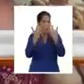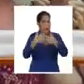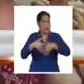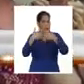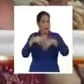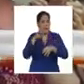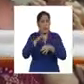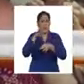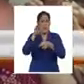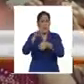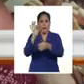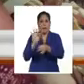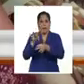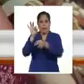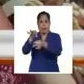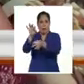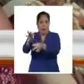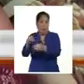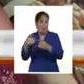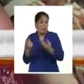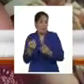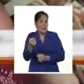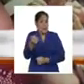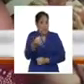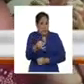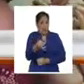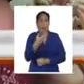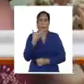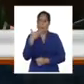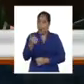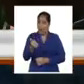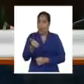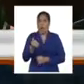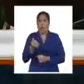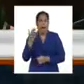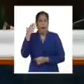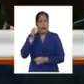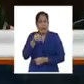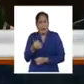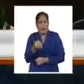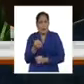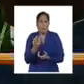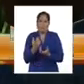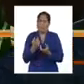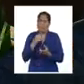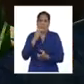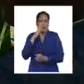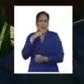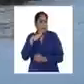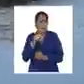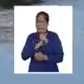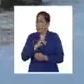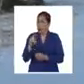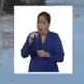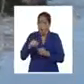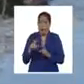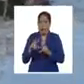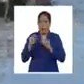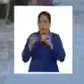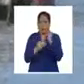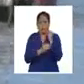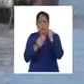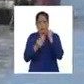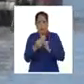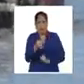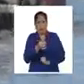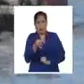semillas, en la parte de mejoramiento genético, que es la base prácticamente de todos los proyectos. Uno de los proyectos más fuertemente vinculados con